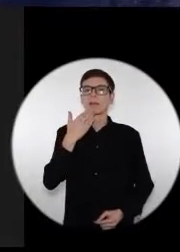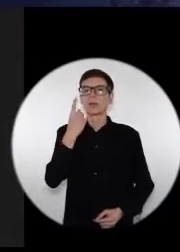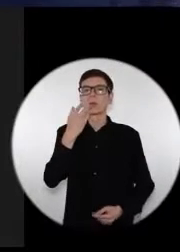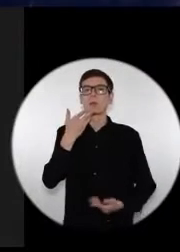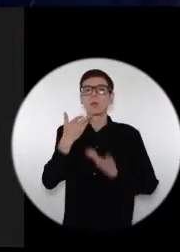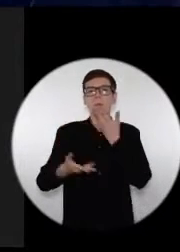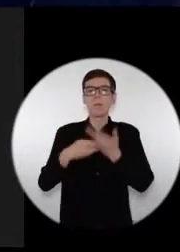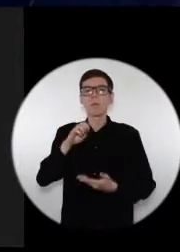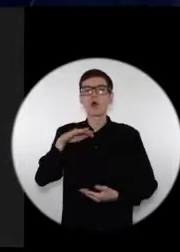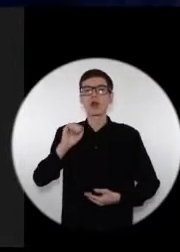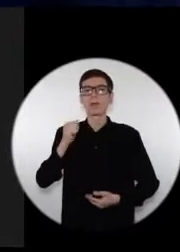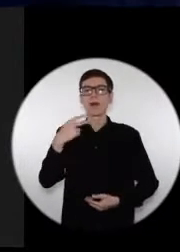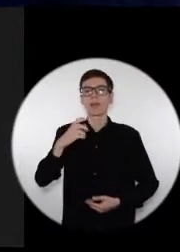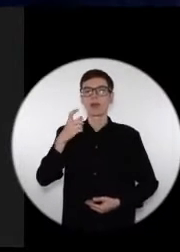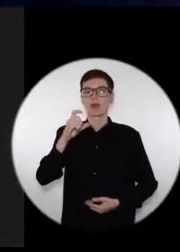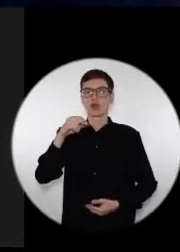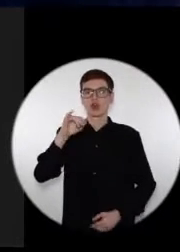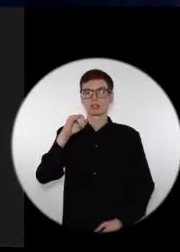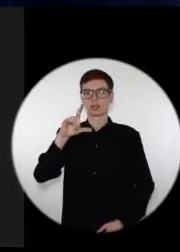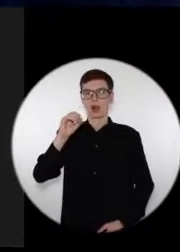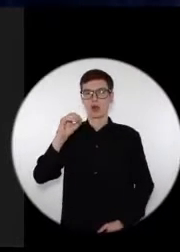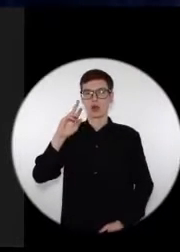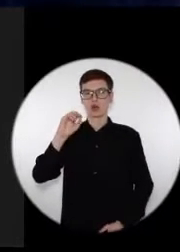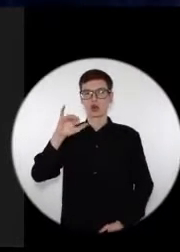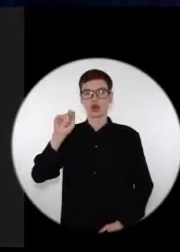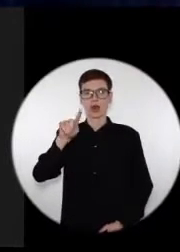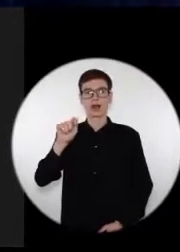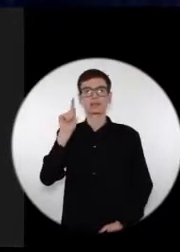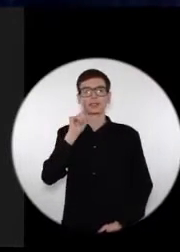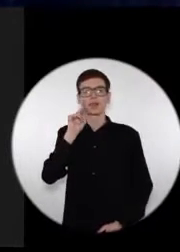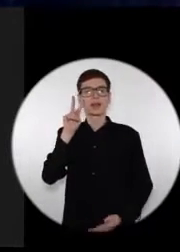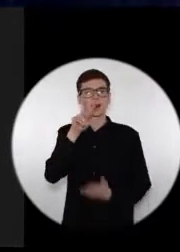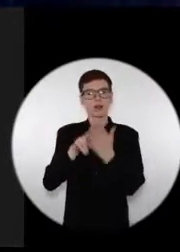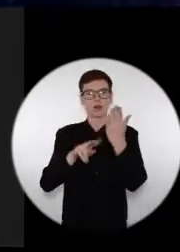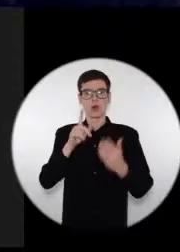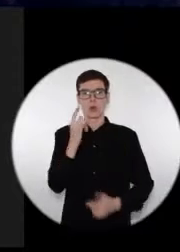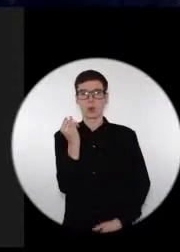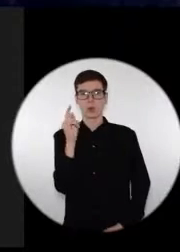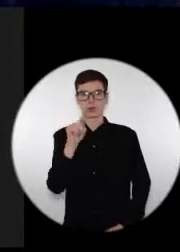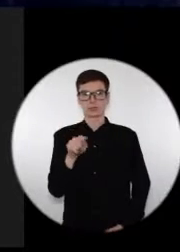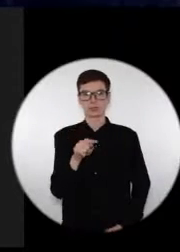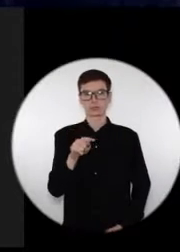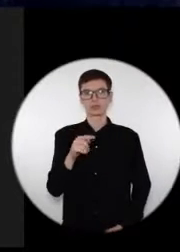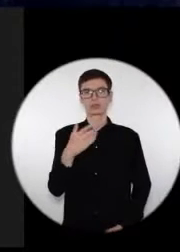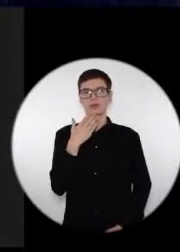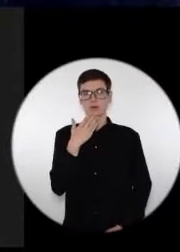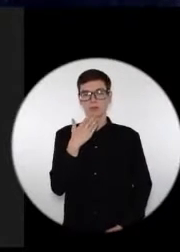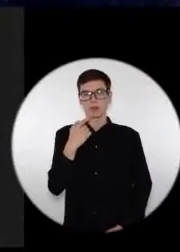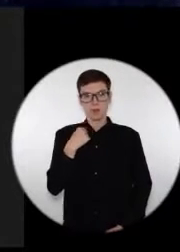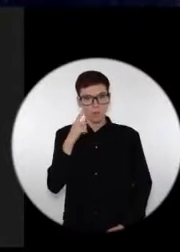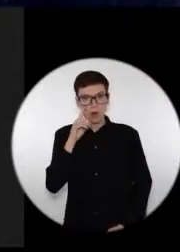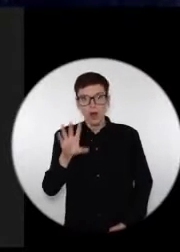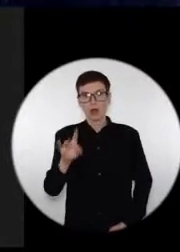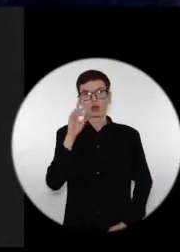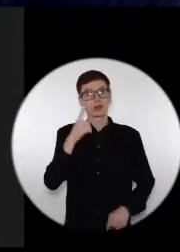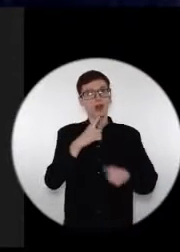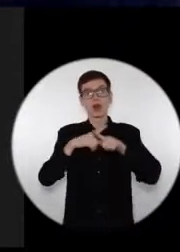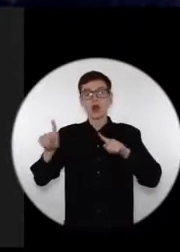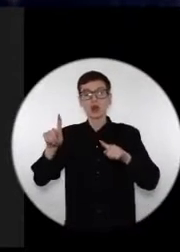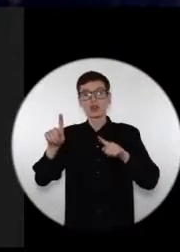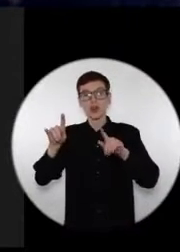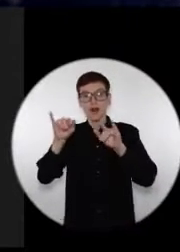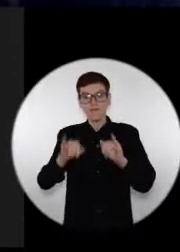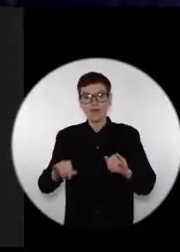y otra cosa que me llama la atención es que tenía este poema de gonzalo rojas que lo leyó louis y es muy bien